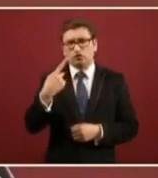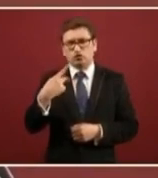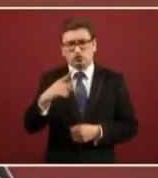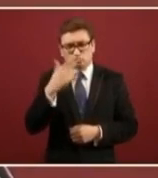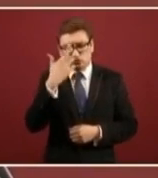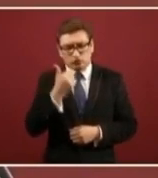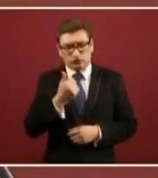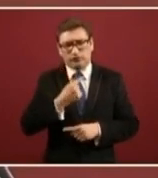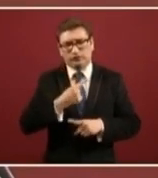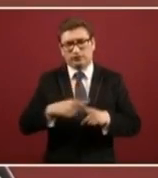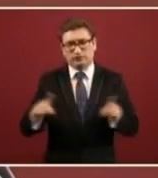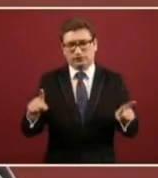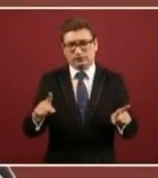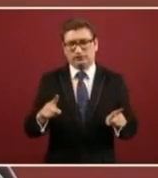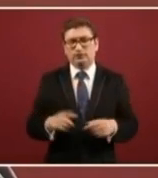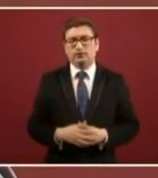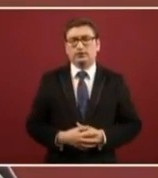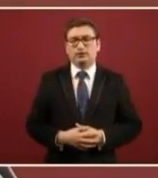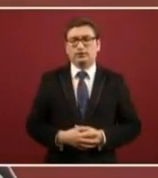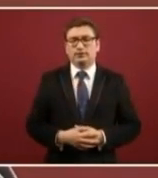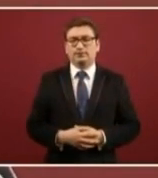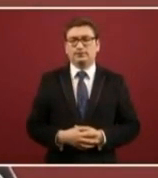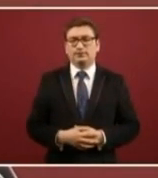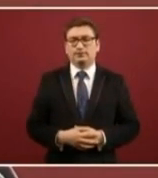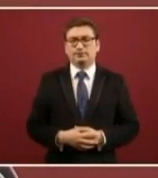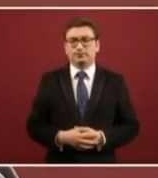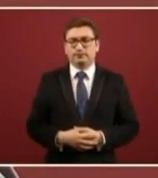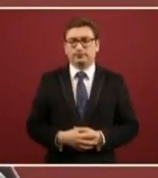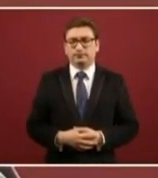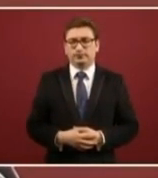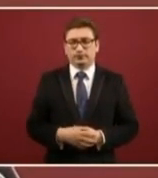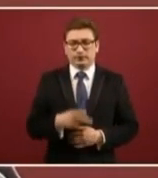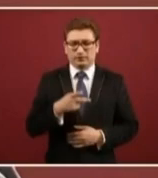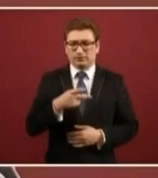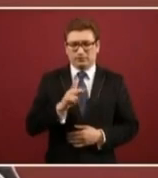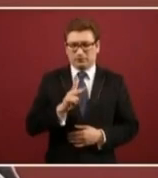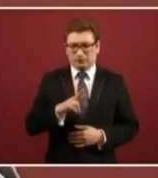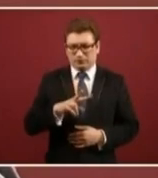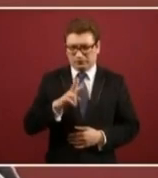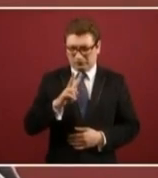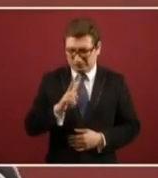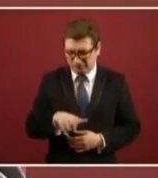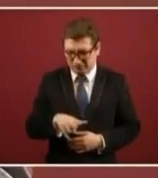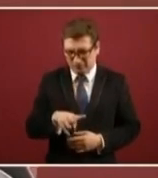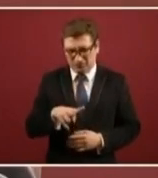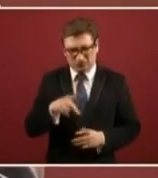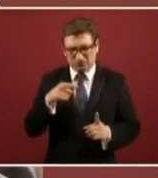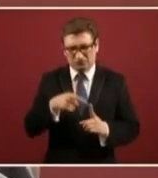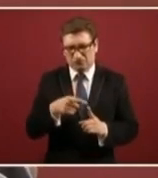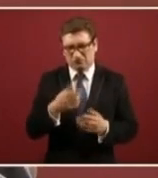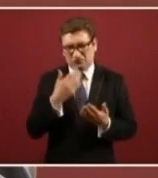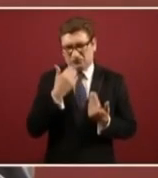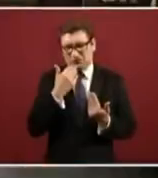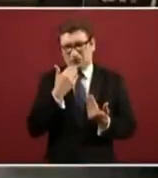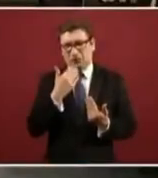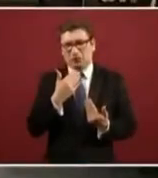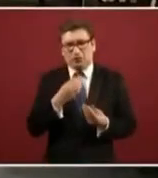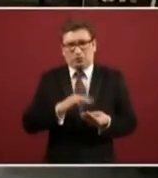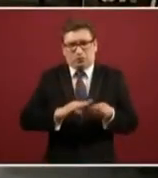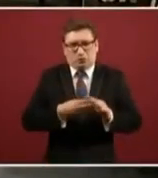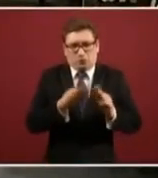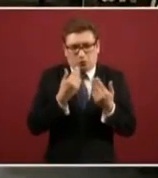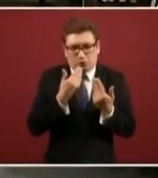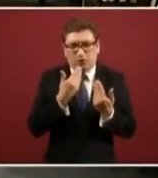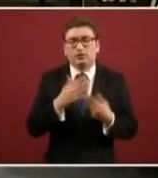motivaciones, pero no hay causa. Es como